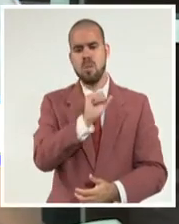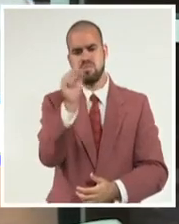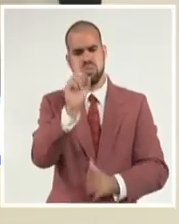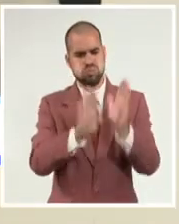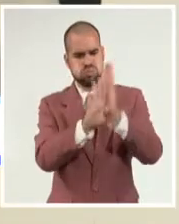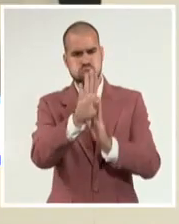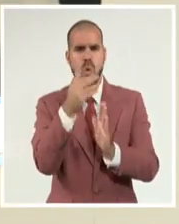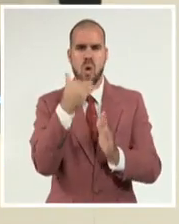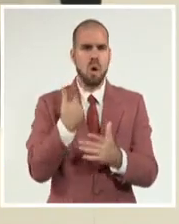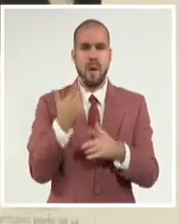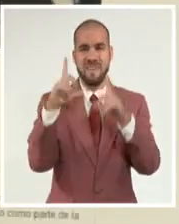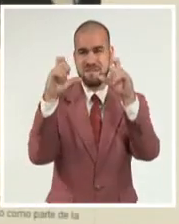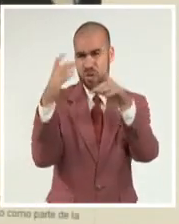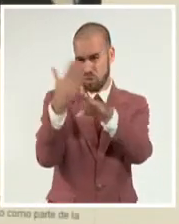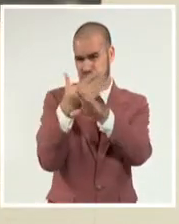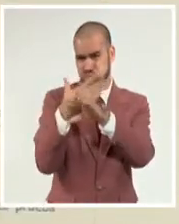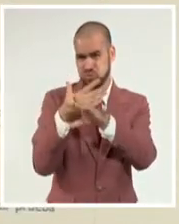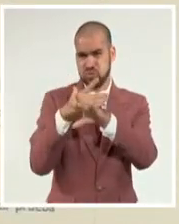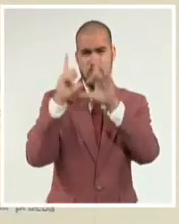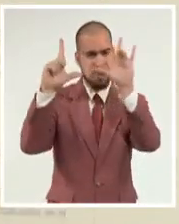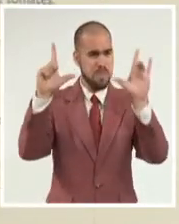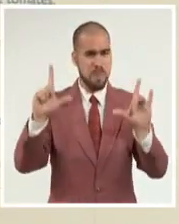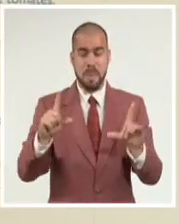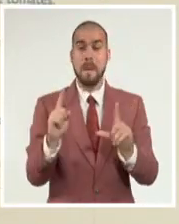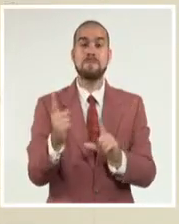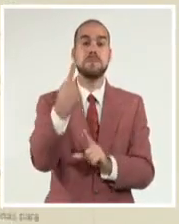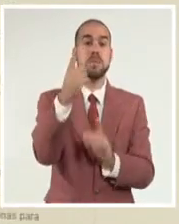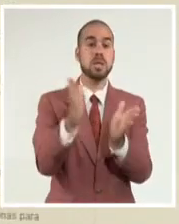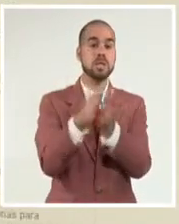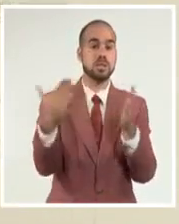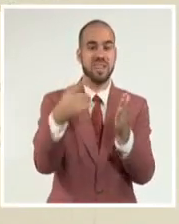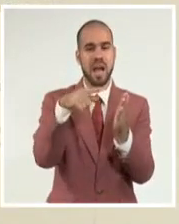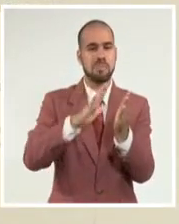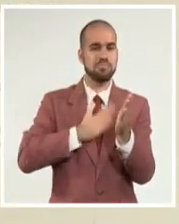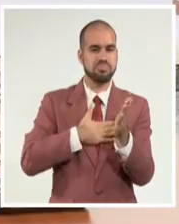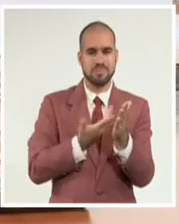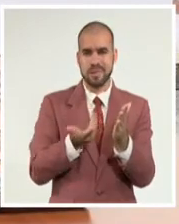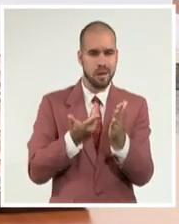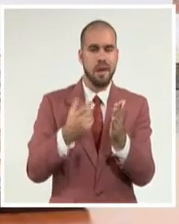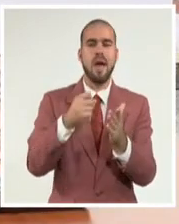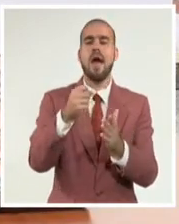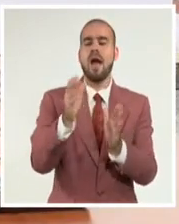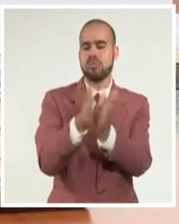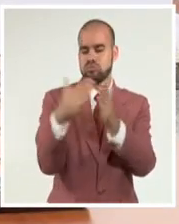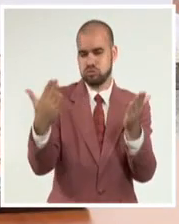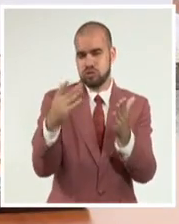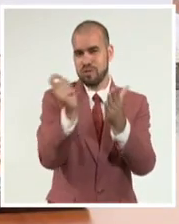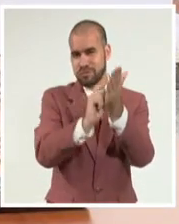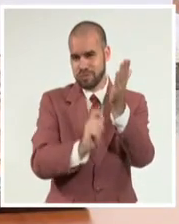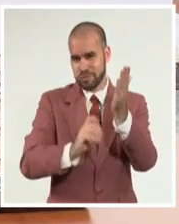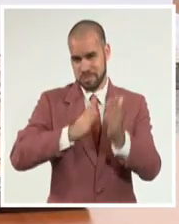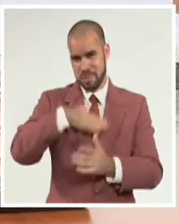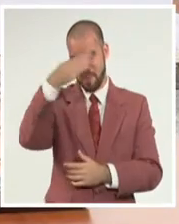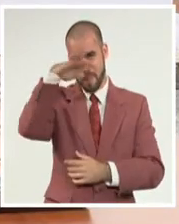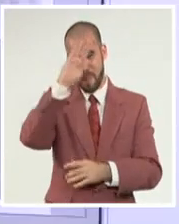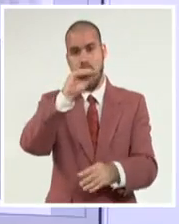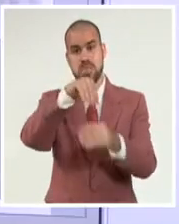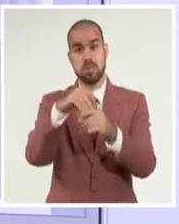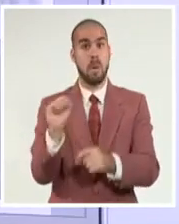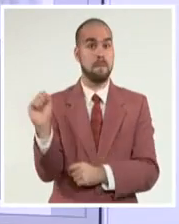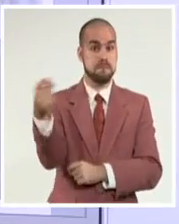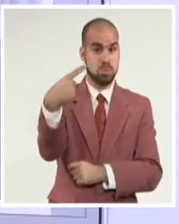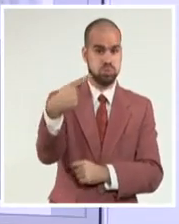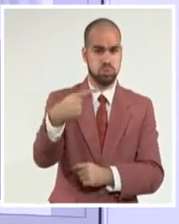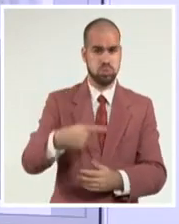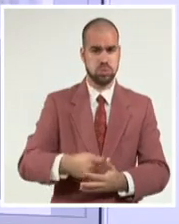de fotos el primer inventario de fotografía de prensa escrita en nuestro país y ser artífice de Cuba Ahora,